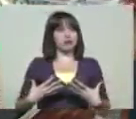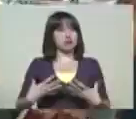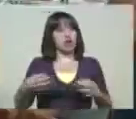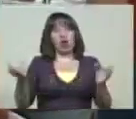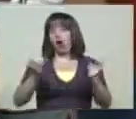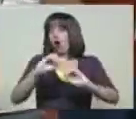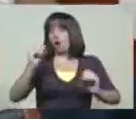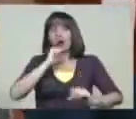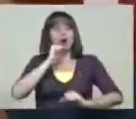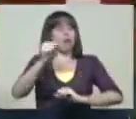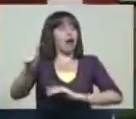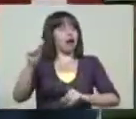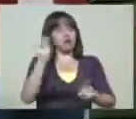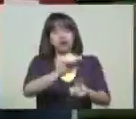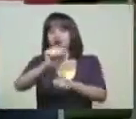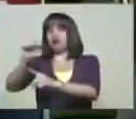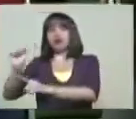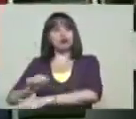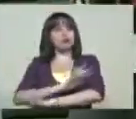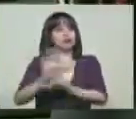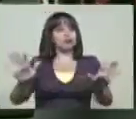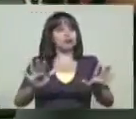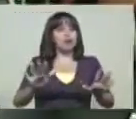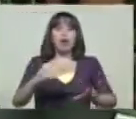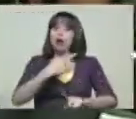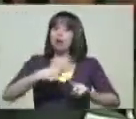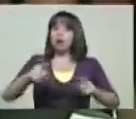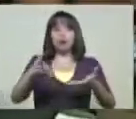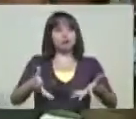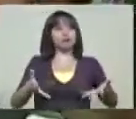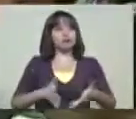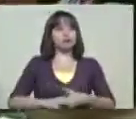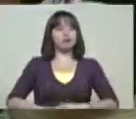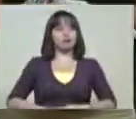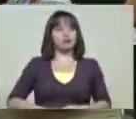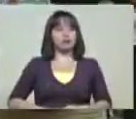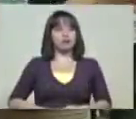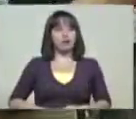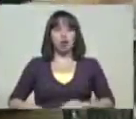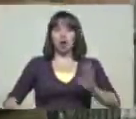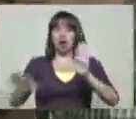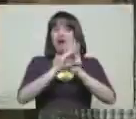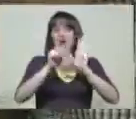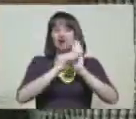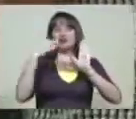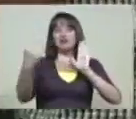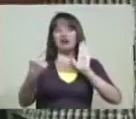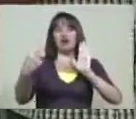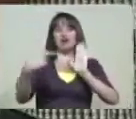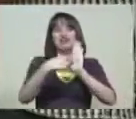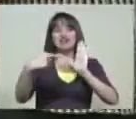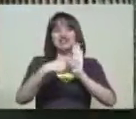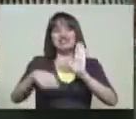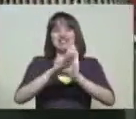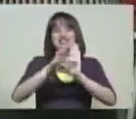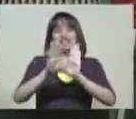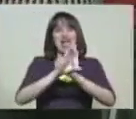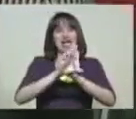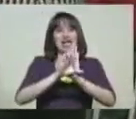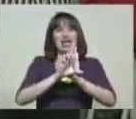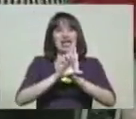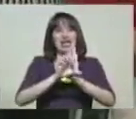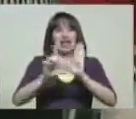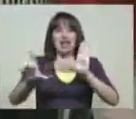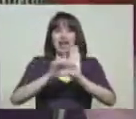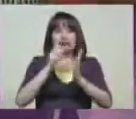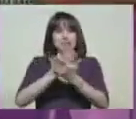o por las malas pero lo vamos a lograr con la constitución en la mano siempre con la constitución en la mano